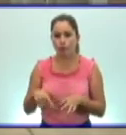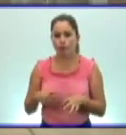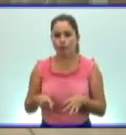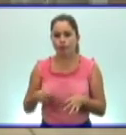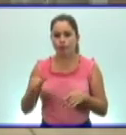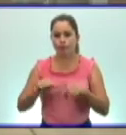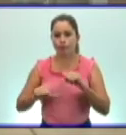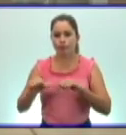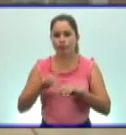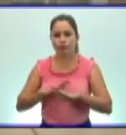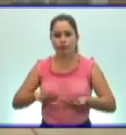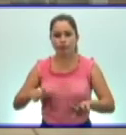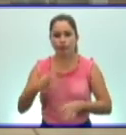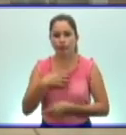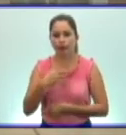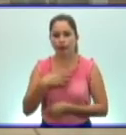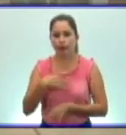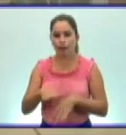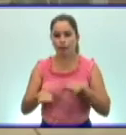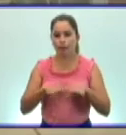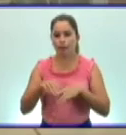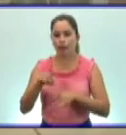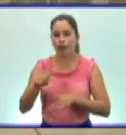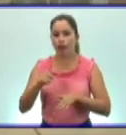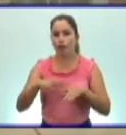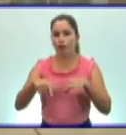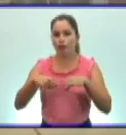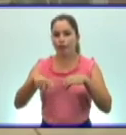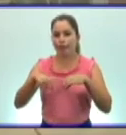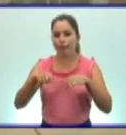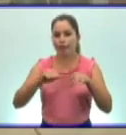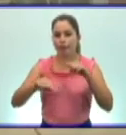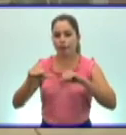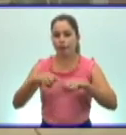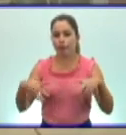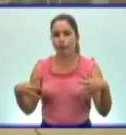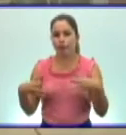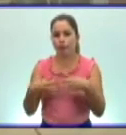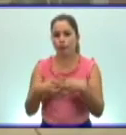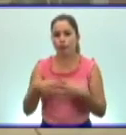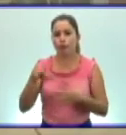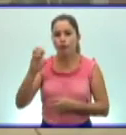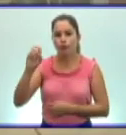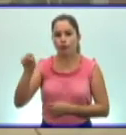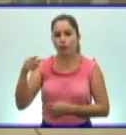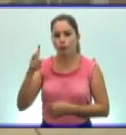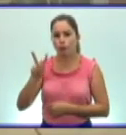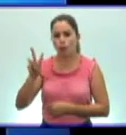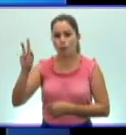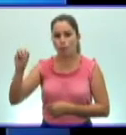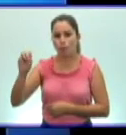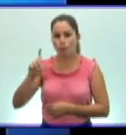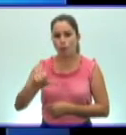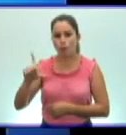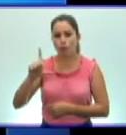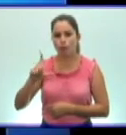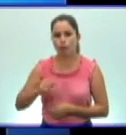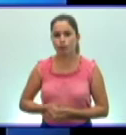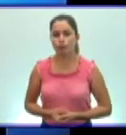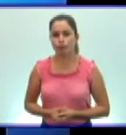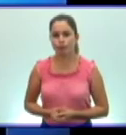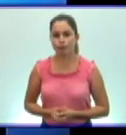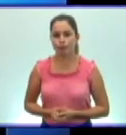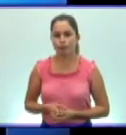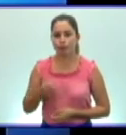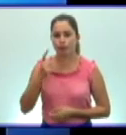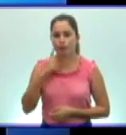y ya tenemos preparada una disolución de concentración 0,2 mol por litro. Pues bien,